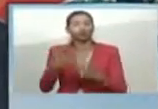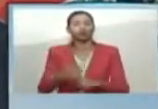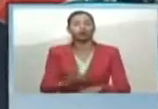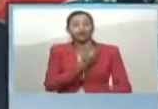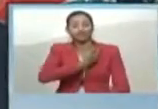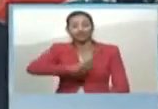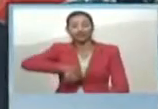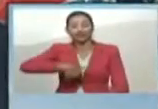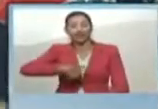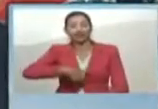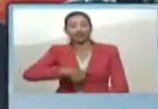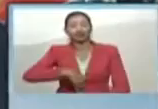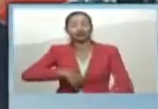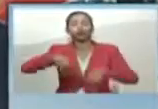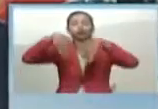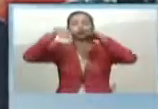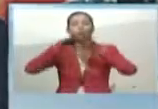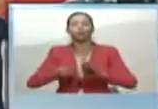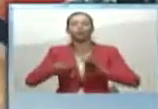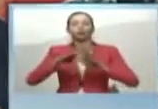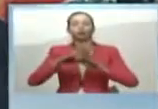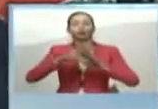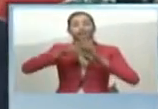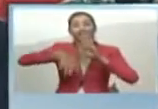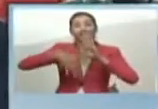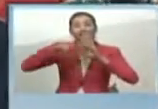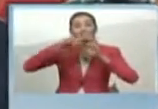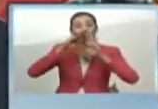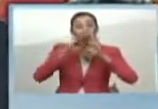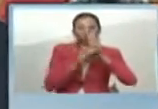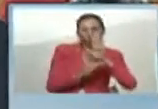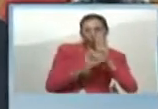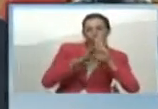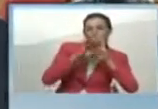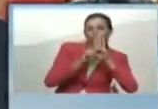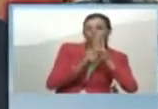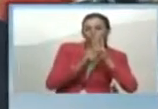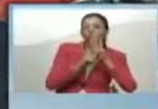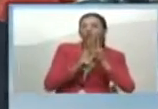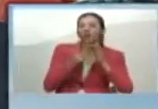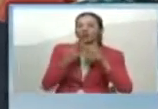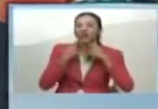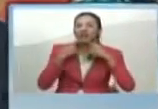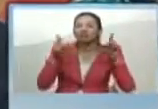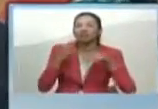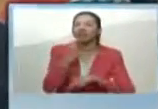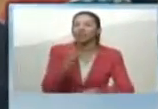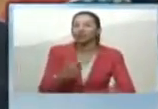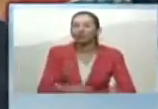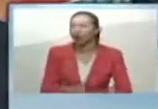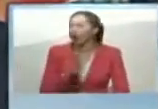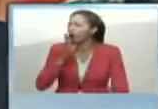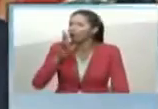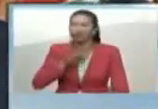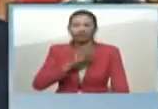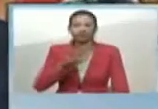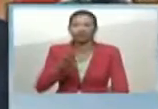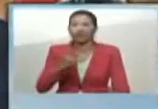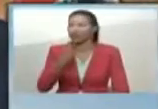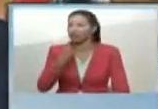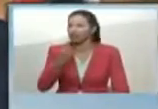sus principales garantías constitucionales y lanzó aquella declaración terrible, infausta,